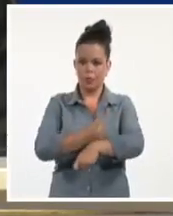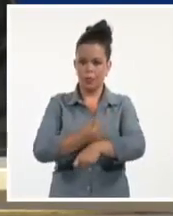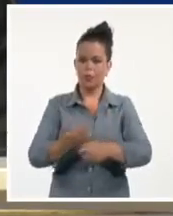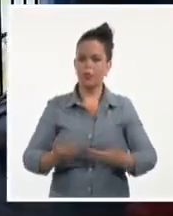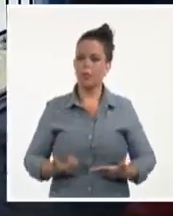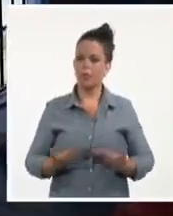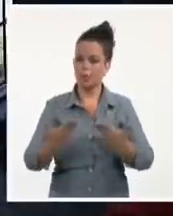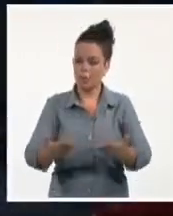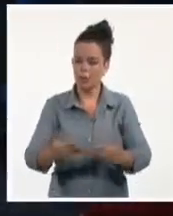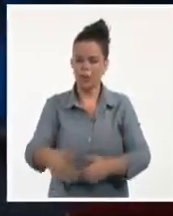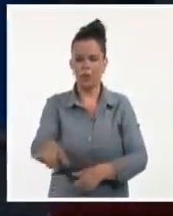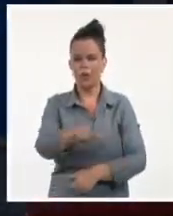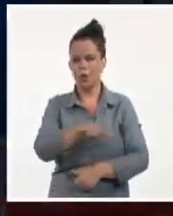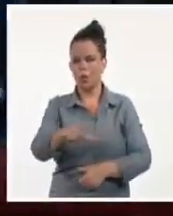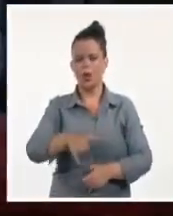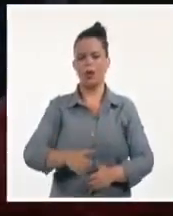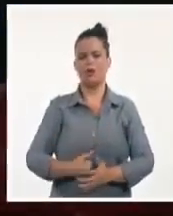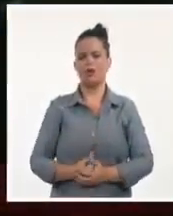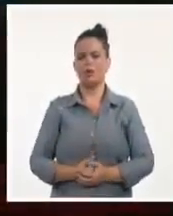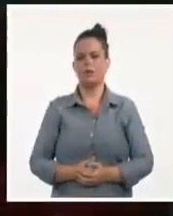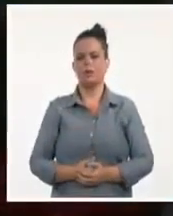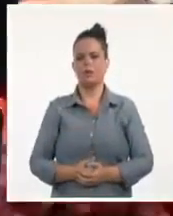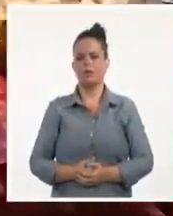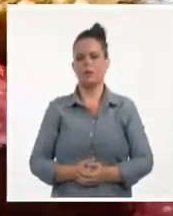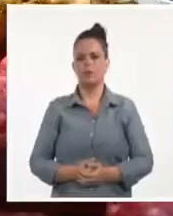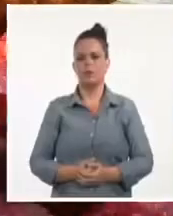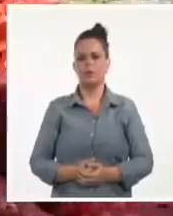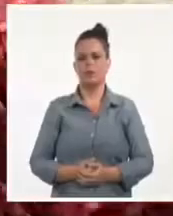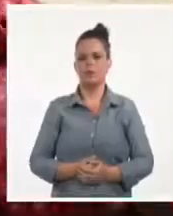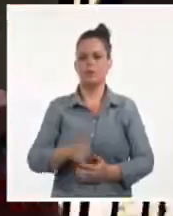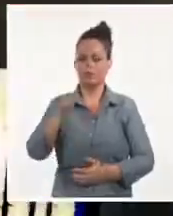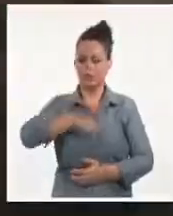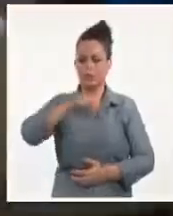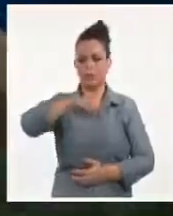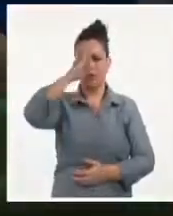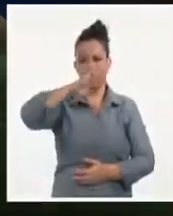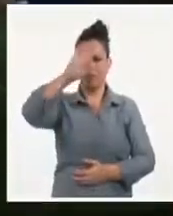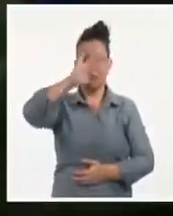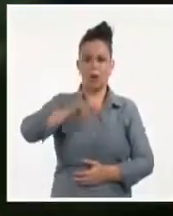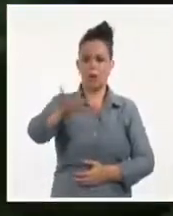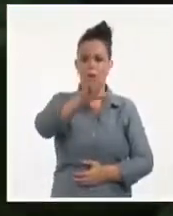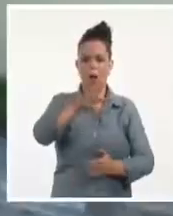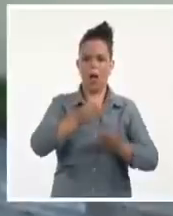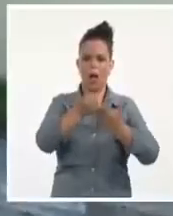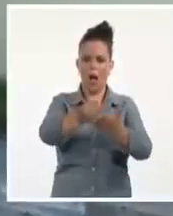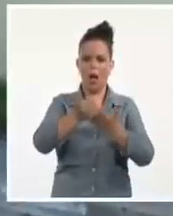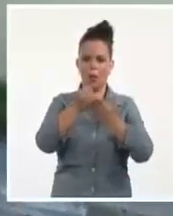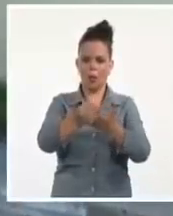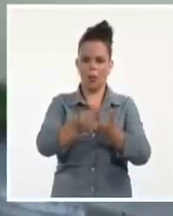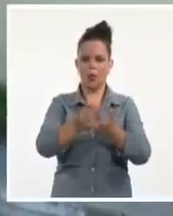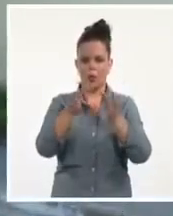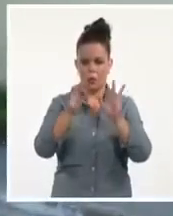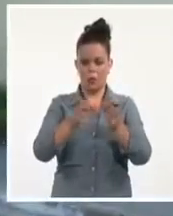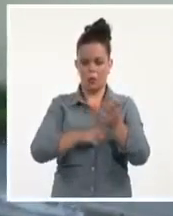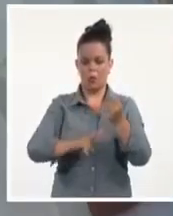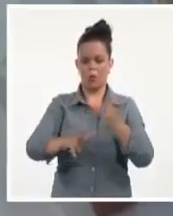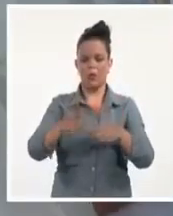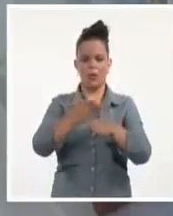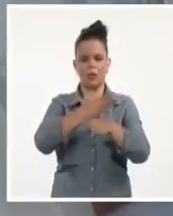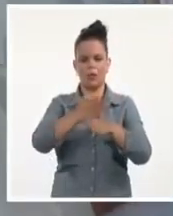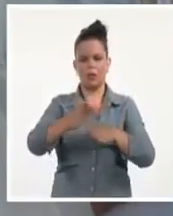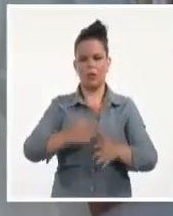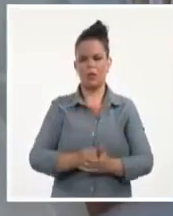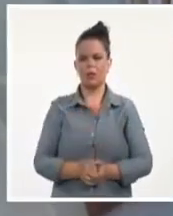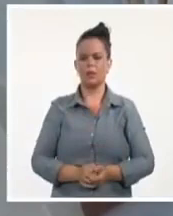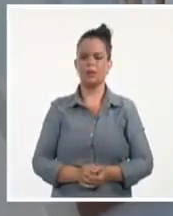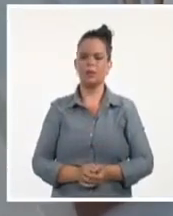arduo dentro de cuba también se promueven acciones de apoyo generadas desde la sociedad civil con impacto en los territorios con la